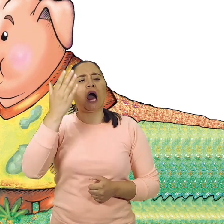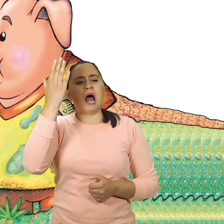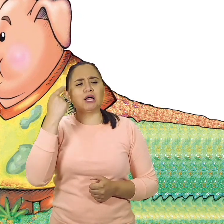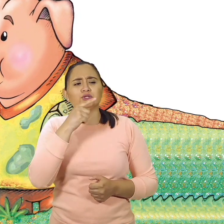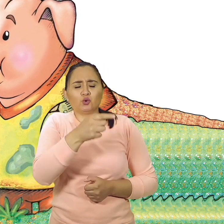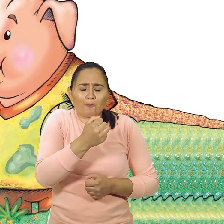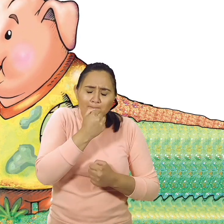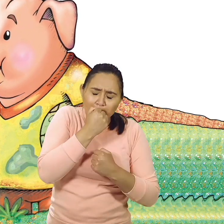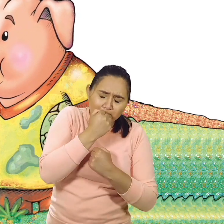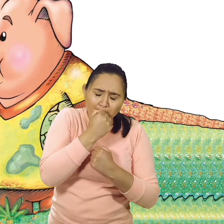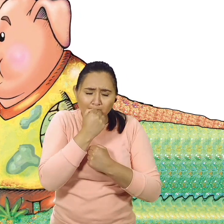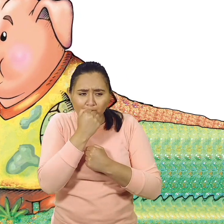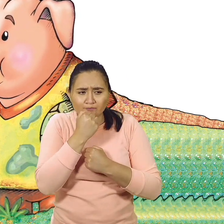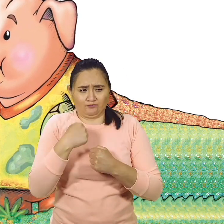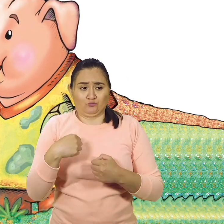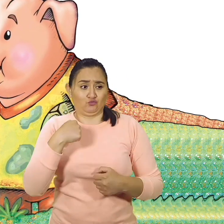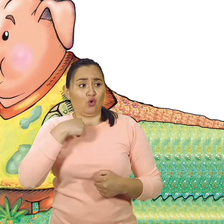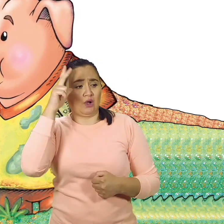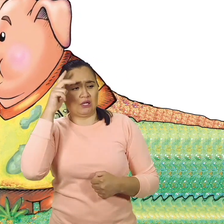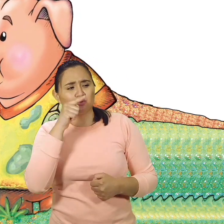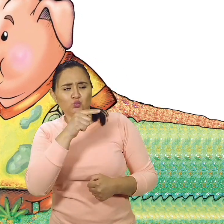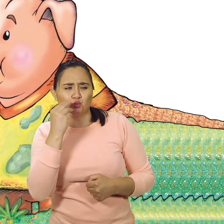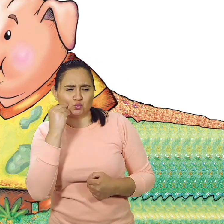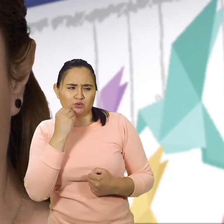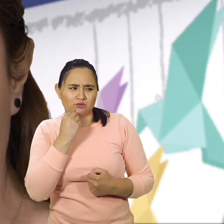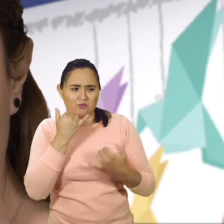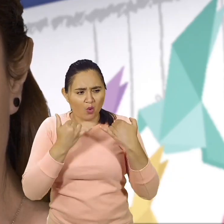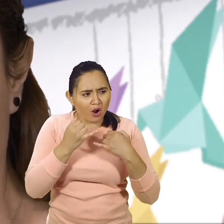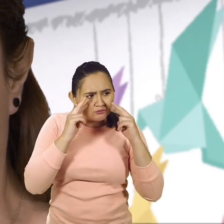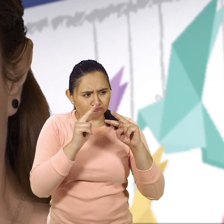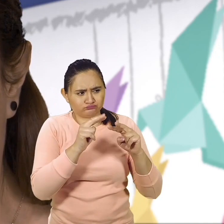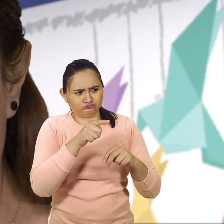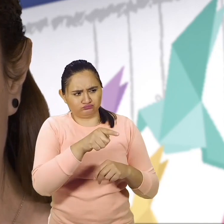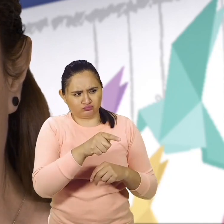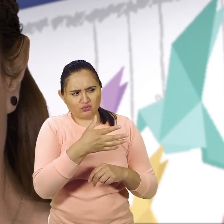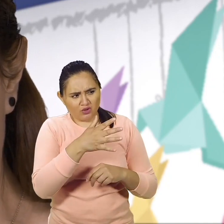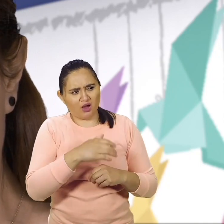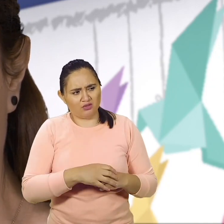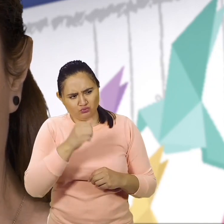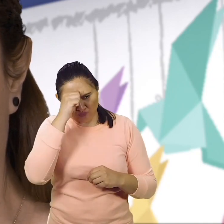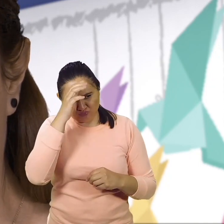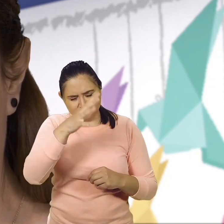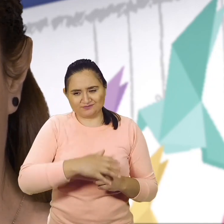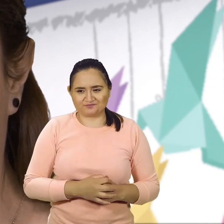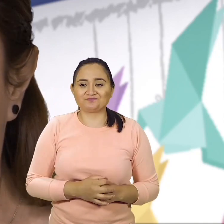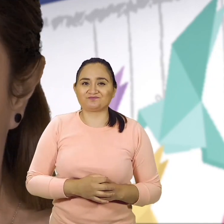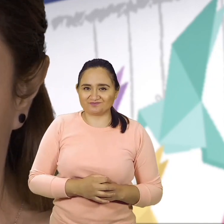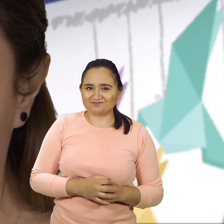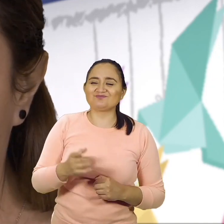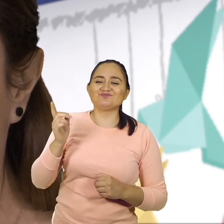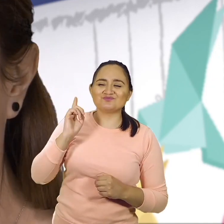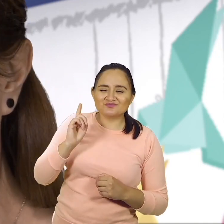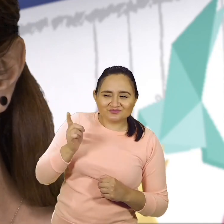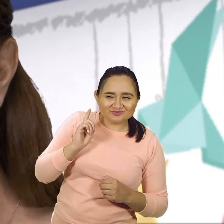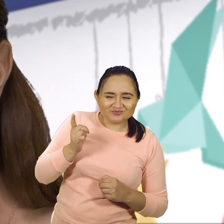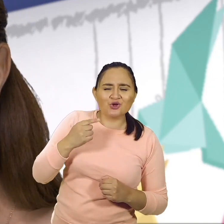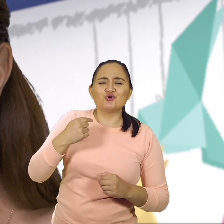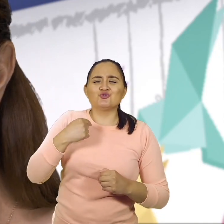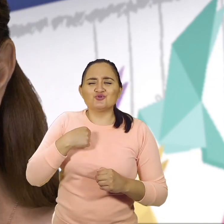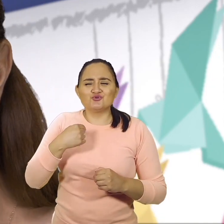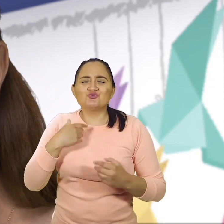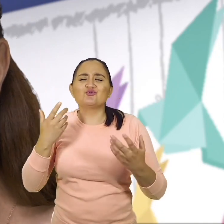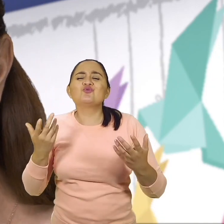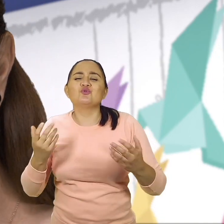eras tonto porque nunca te había escuchado decir nada inteligente. Bruno se sonrojó y Celestino le dijo, riéndose. Te